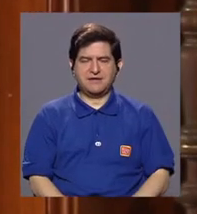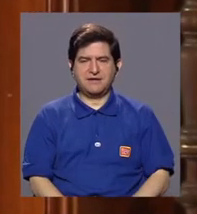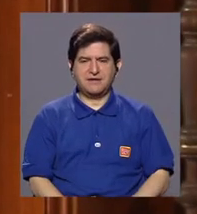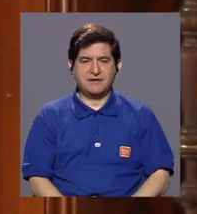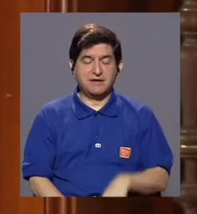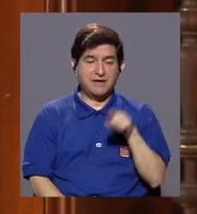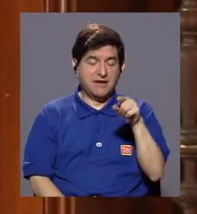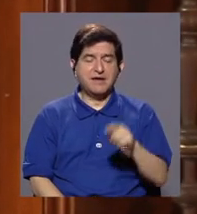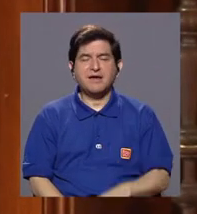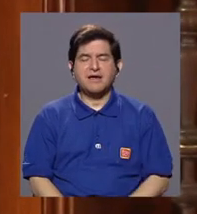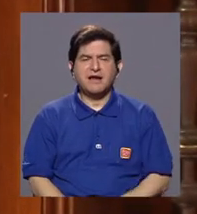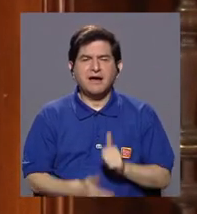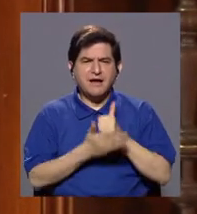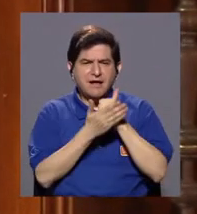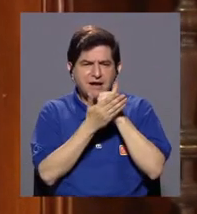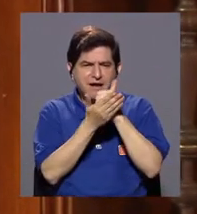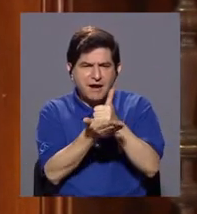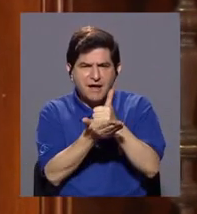la iniciativa